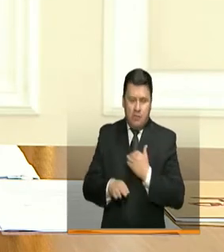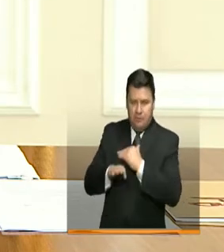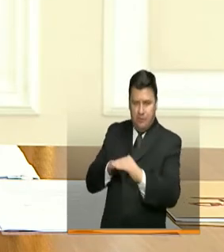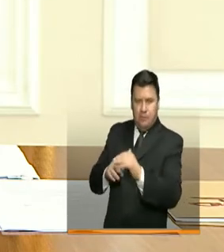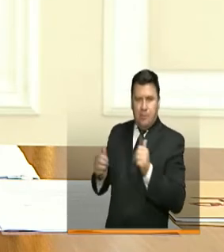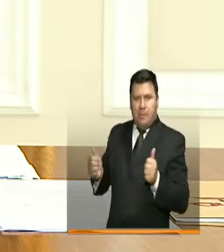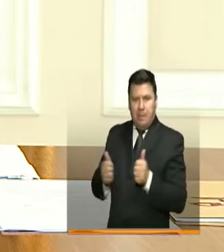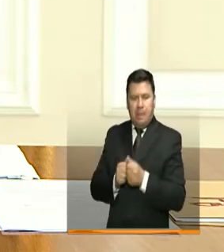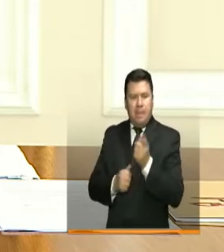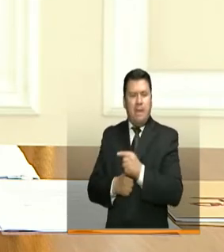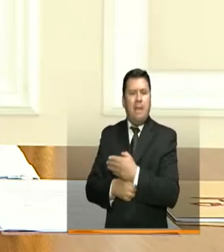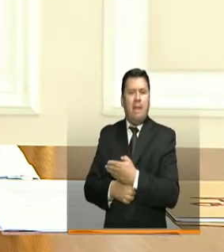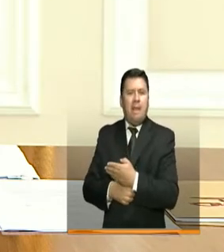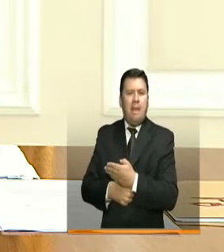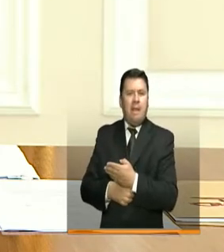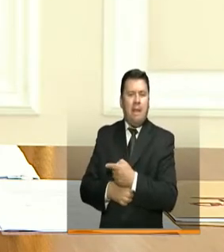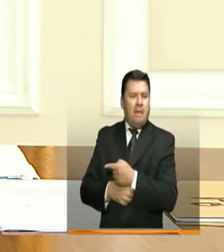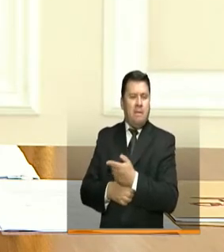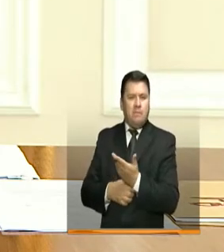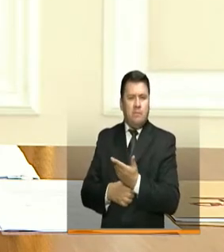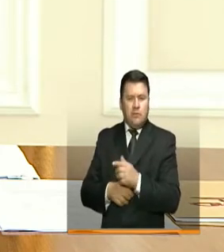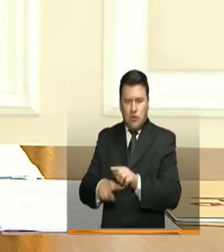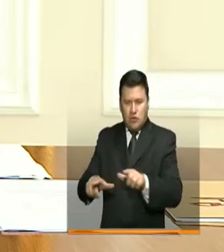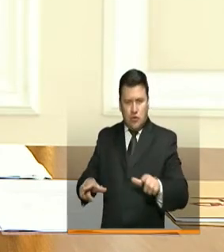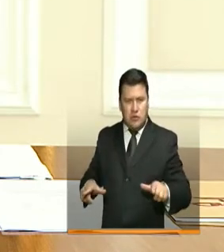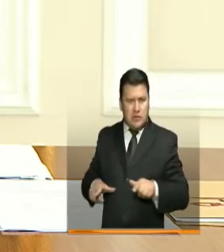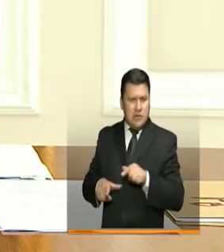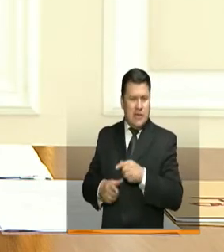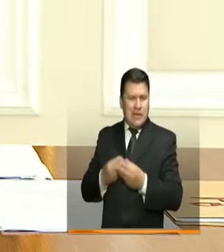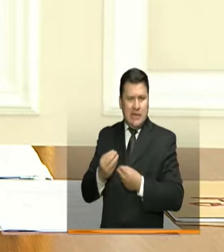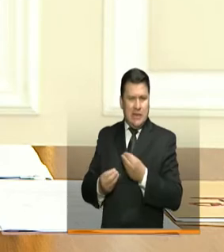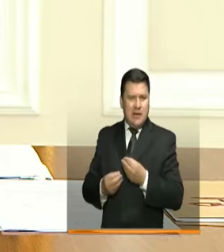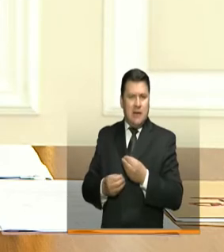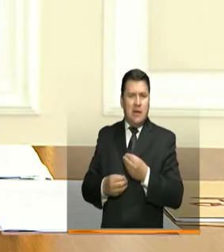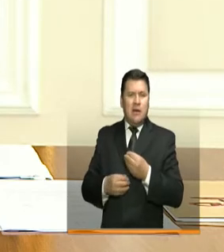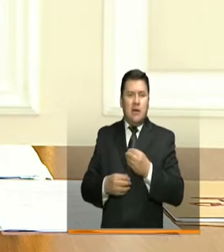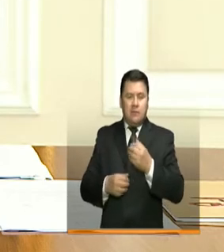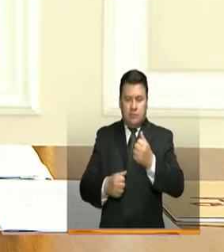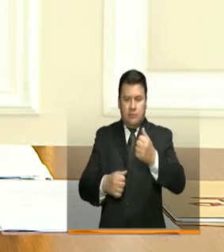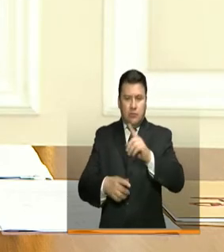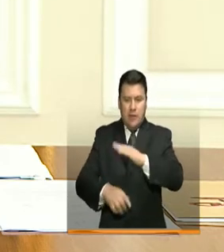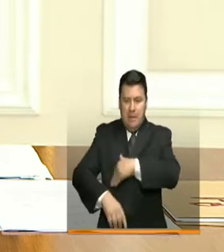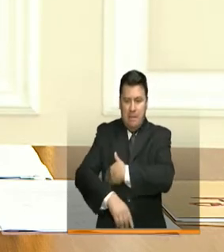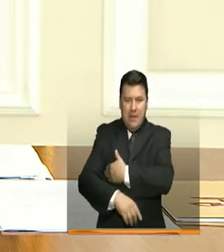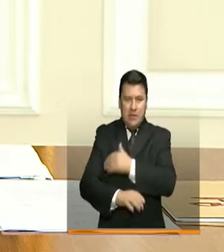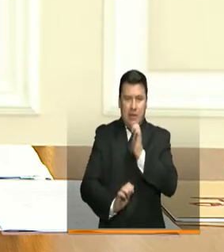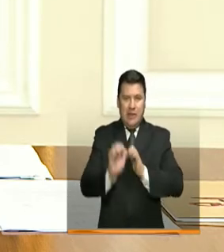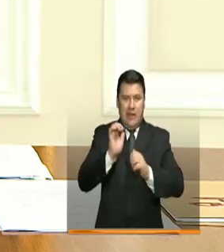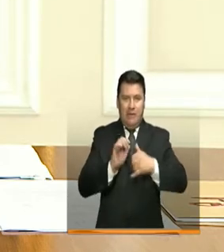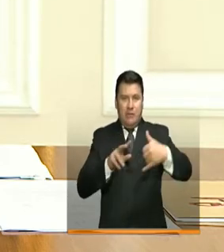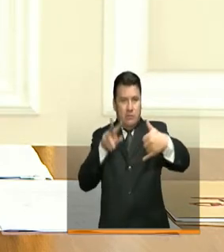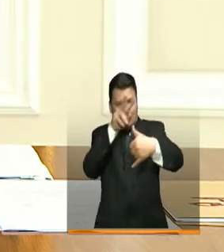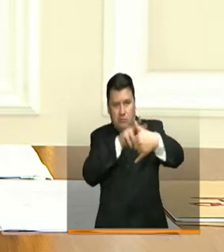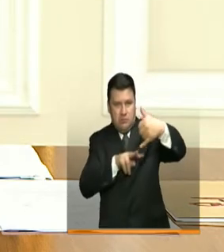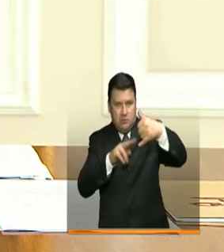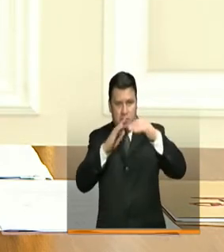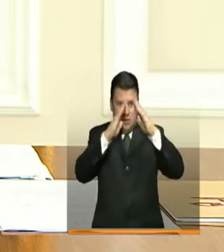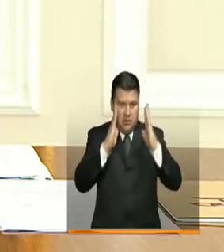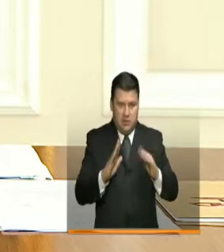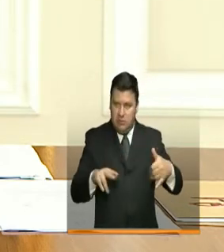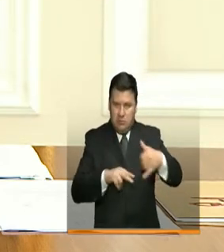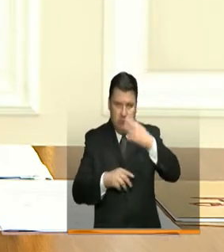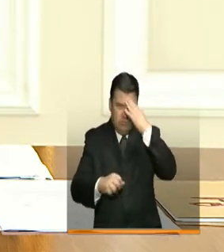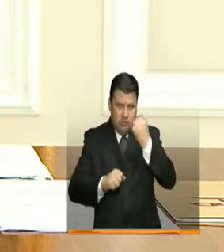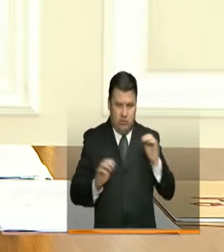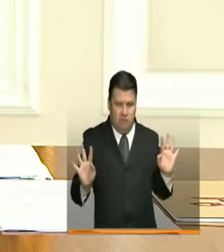y nos acompaña también desde el lugar donde realiza los puestos de mando unificado el ministro de la Defensa, Carlos Holmes Trujillo. Yo